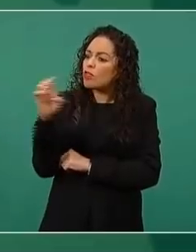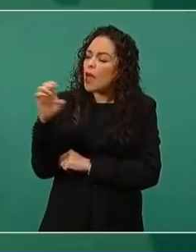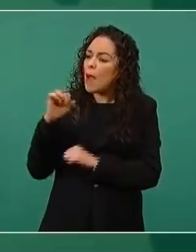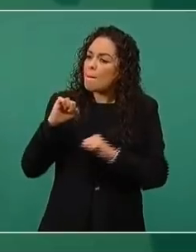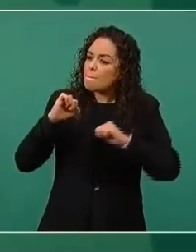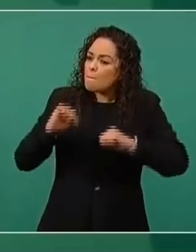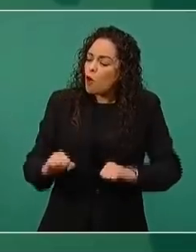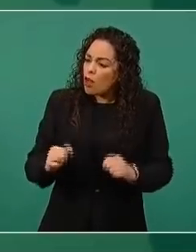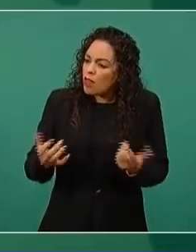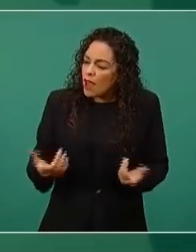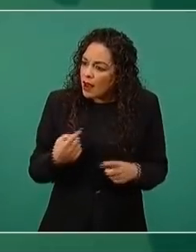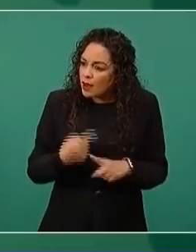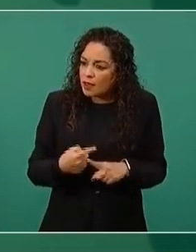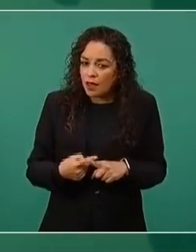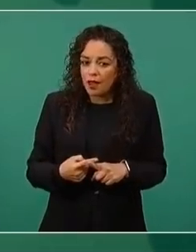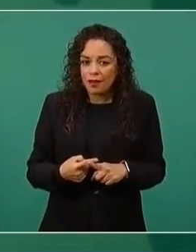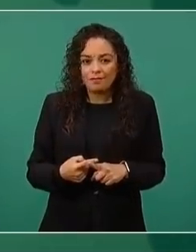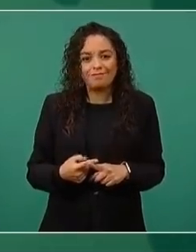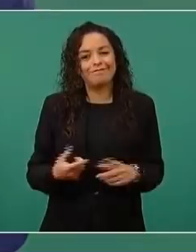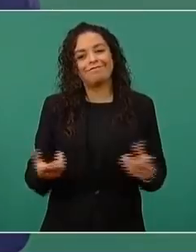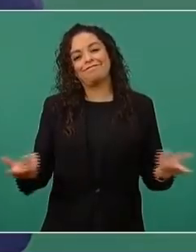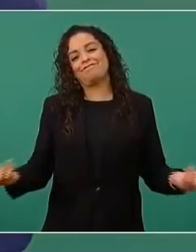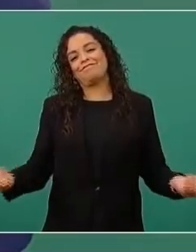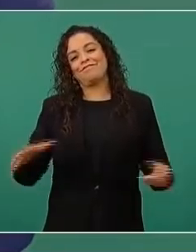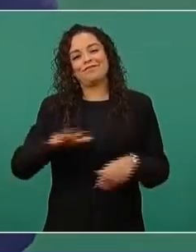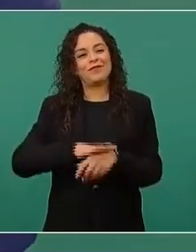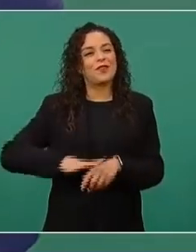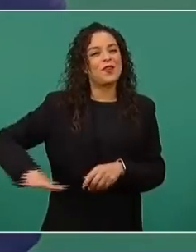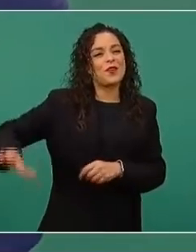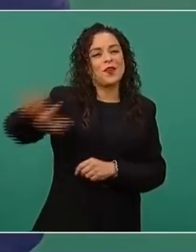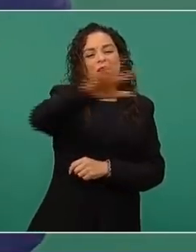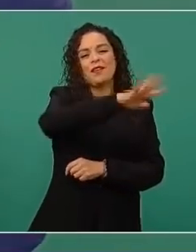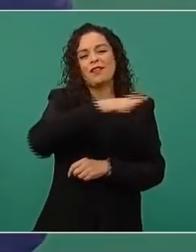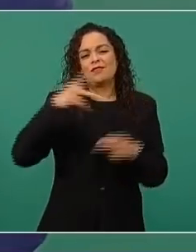El pueblo. ¿Qué es la democracia?